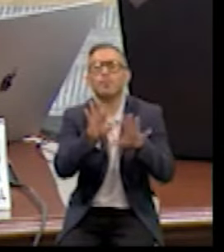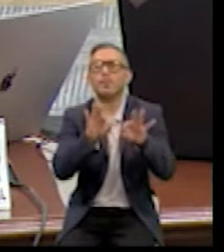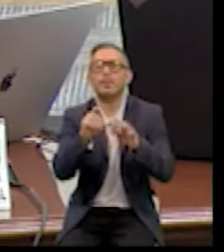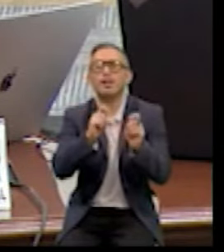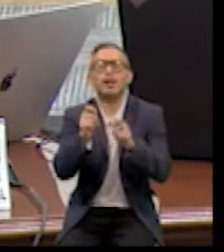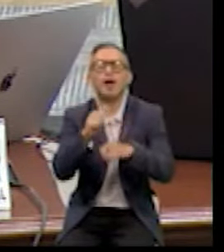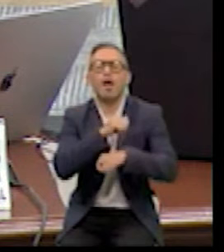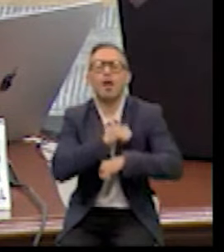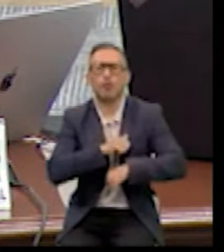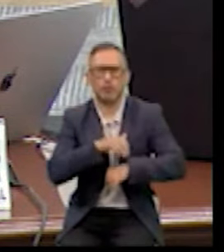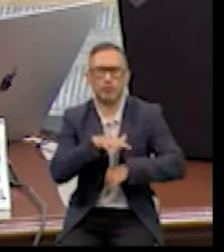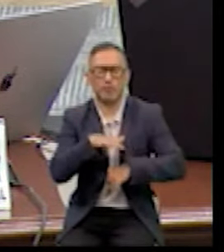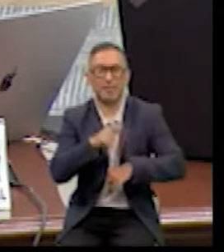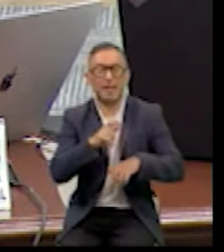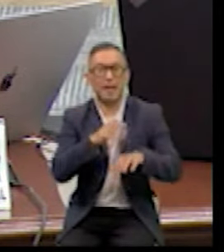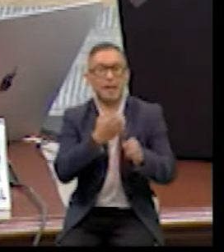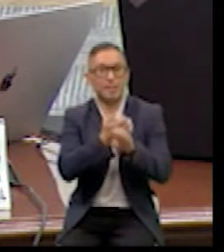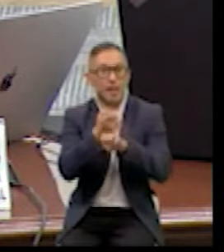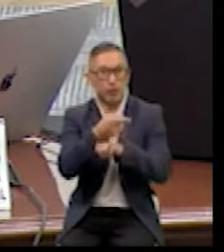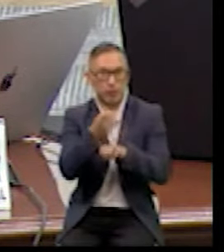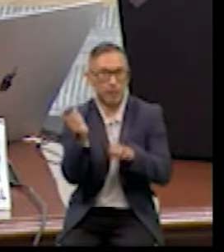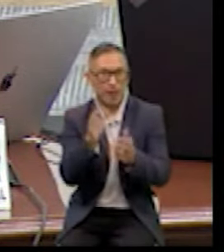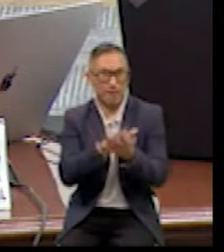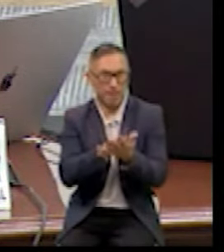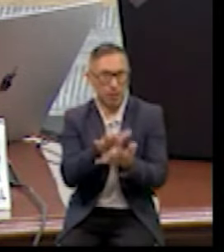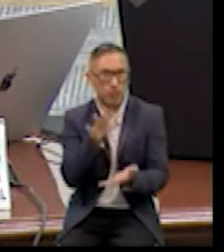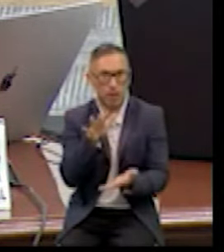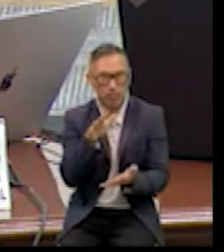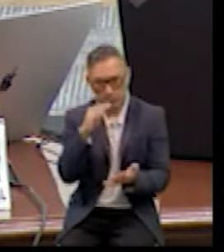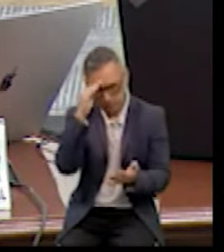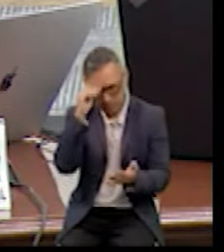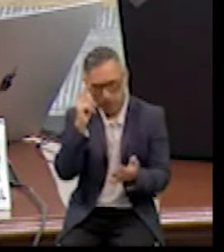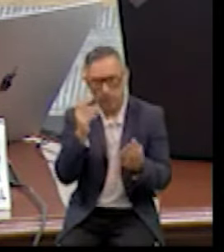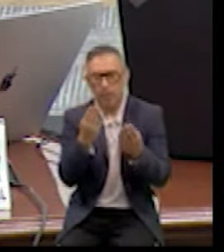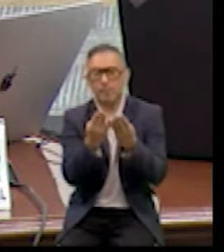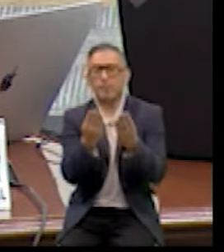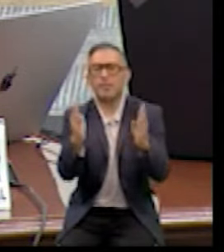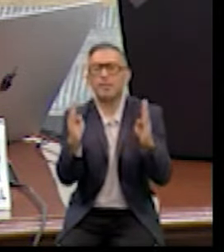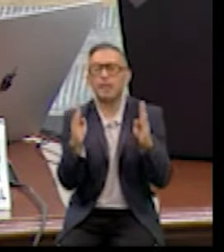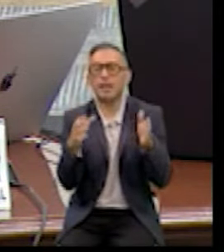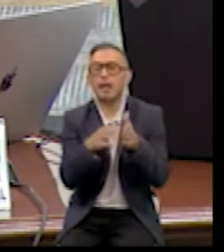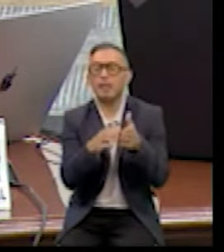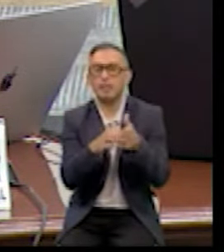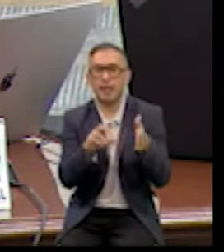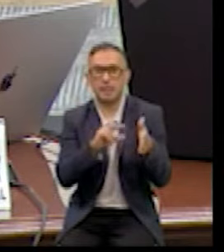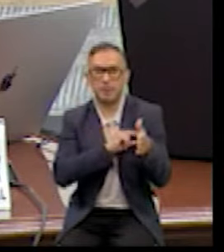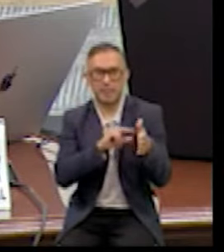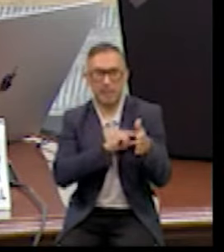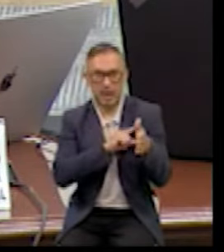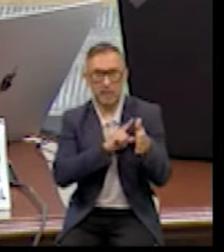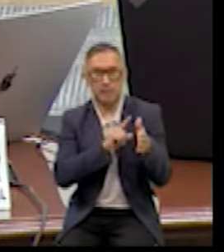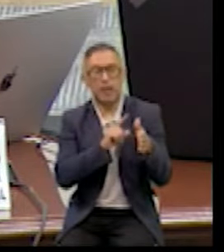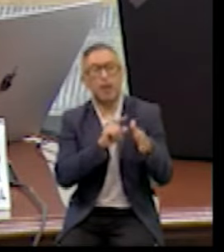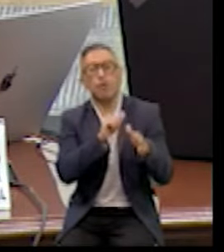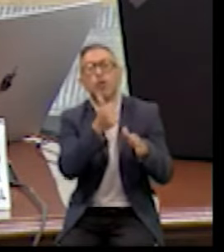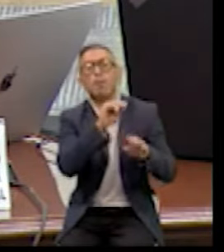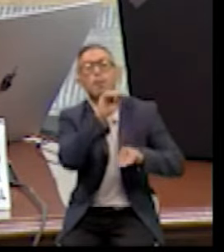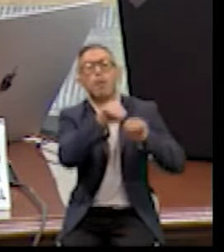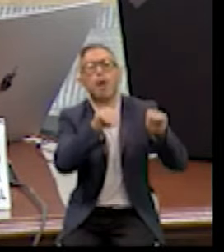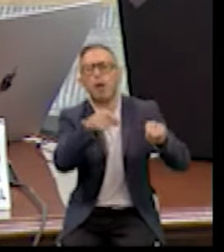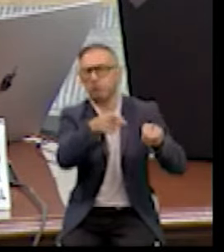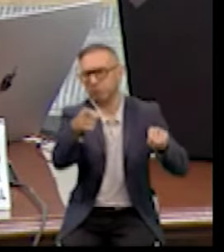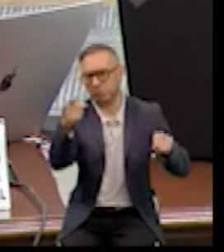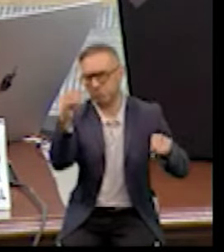Digo, todos somos ciudadanos, pero él es el político más político. Ha estado en el gobierno los últimos 30 o 40 años. Entonces...